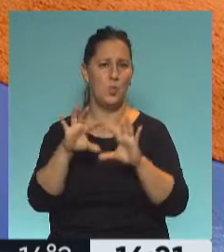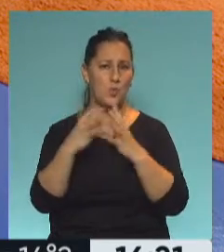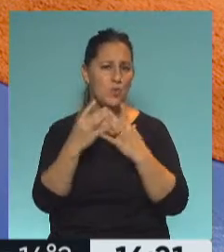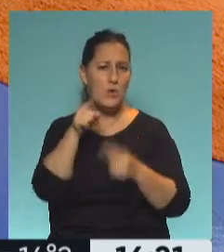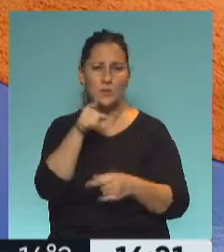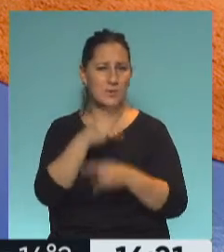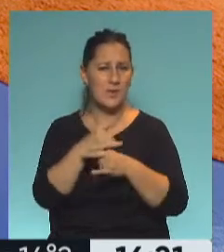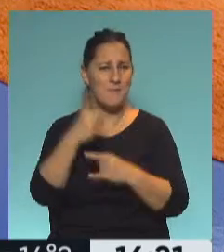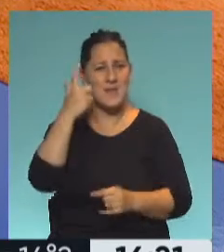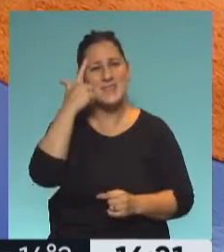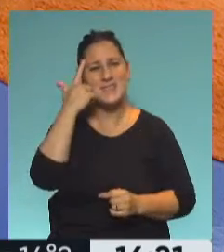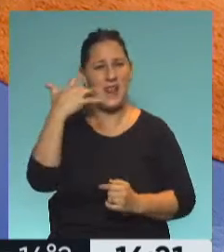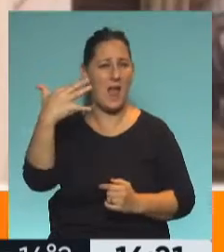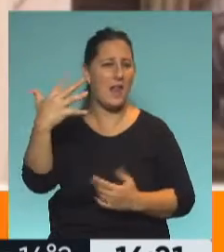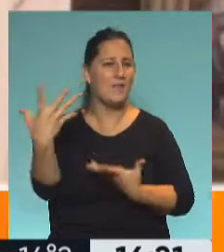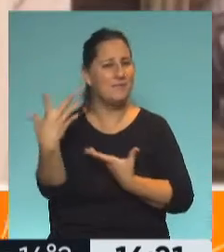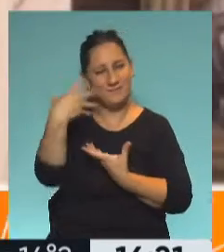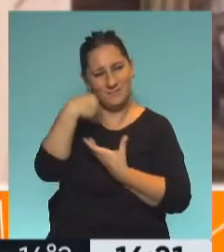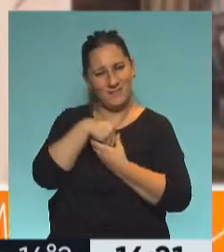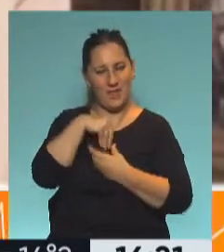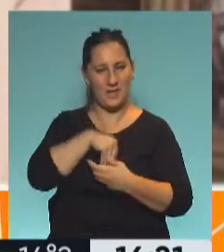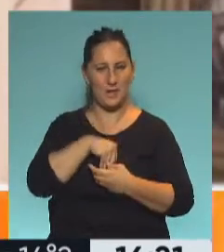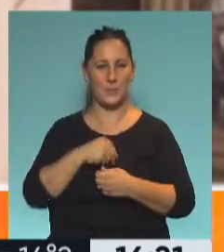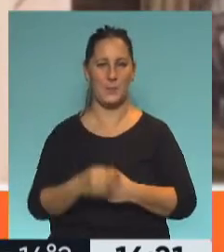extraña porque forma parte de uno.